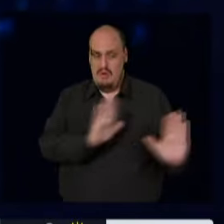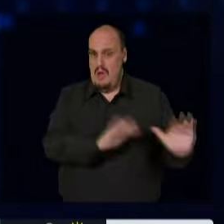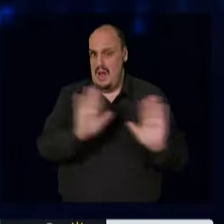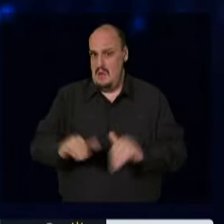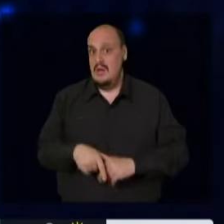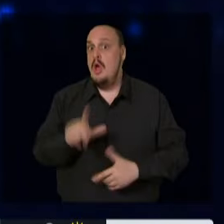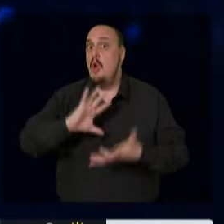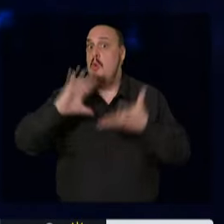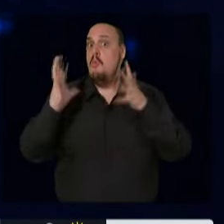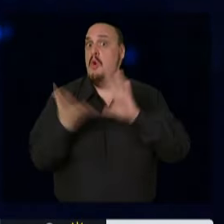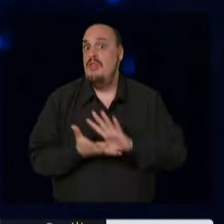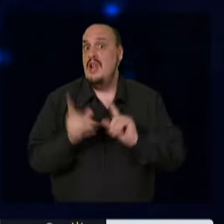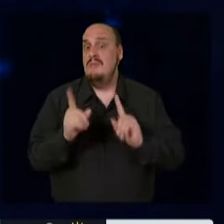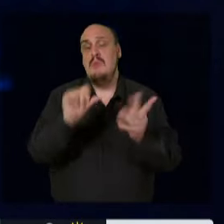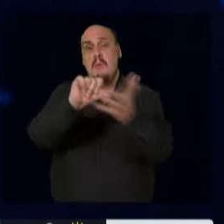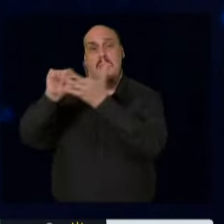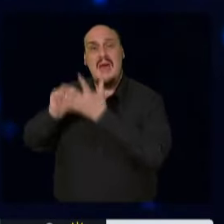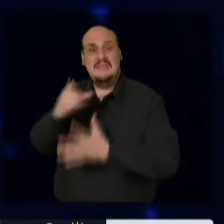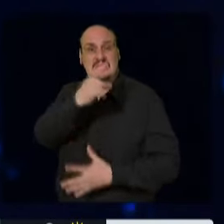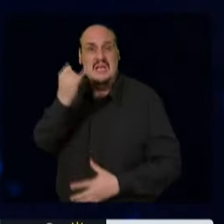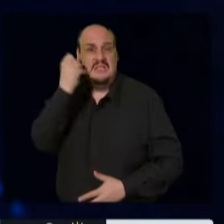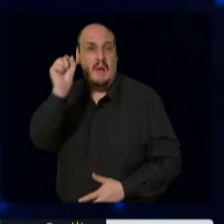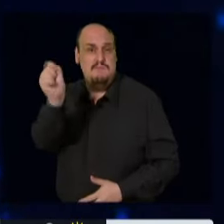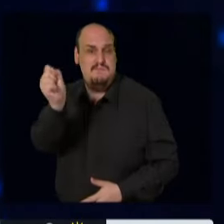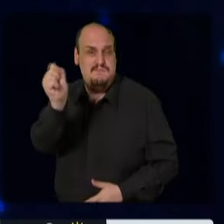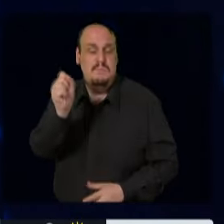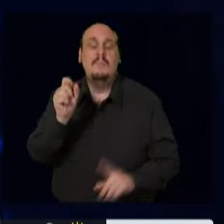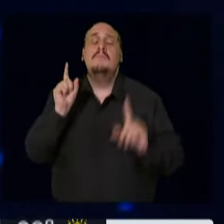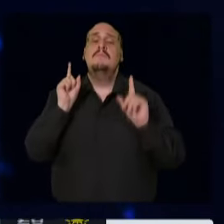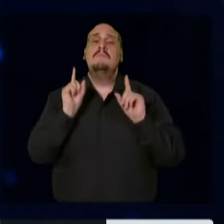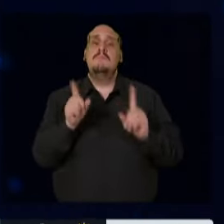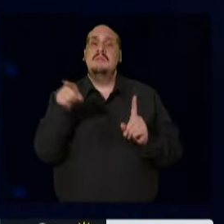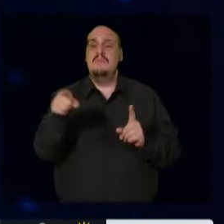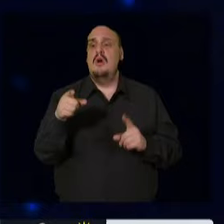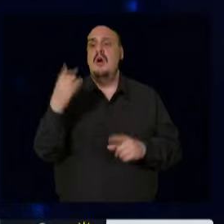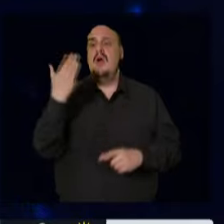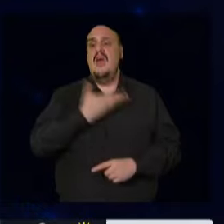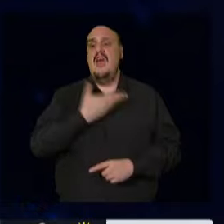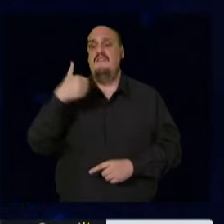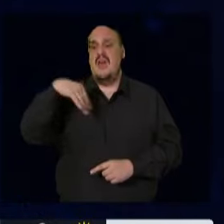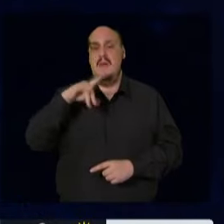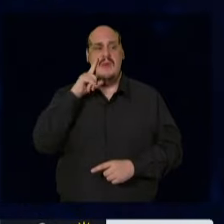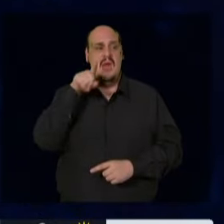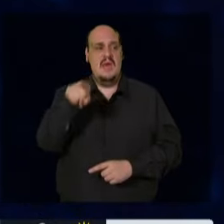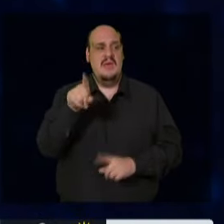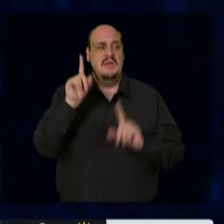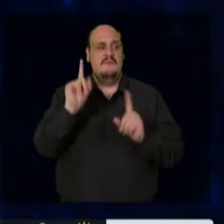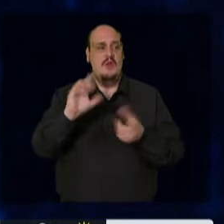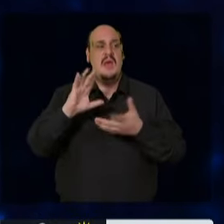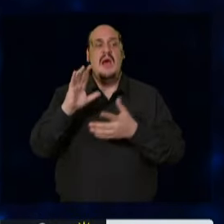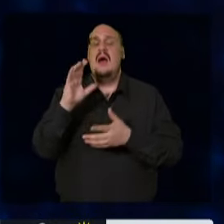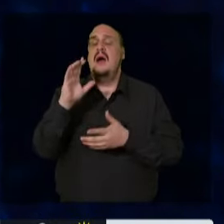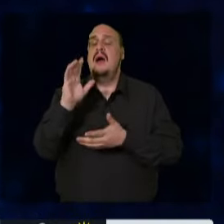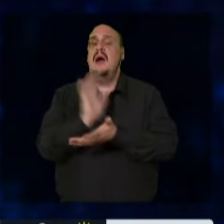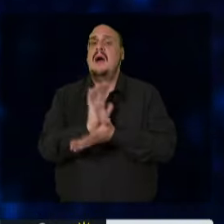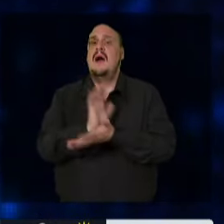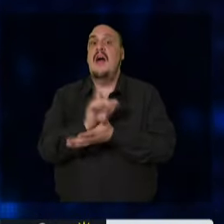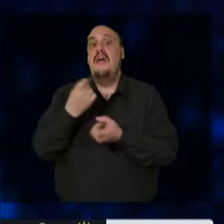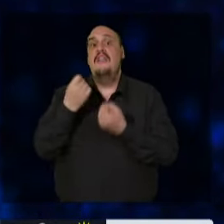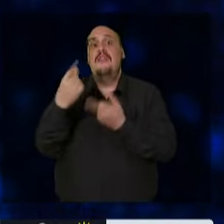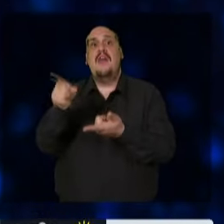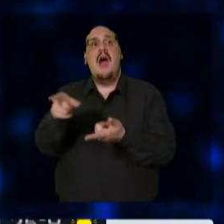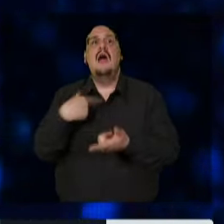modelo que han usado 100 países y que junto con la rediscusión con el Fondo Monetario Internacional del programa nos va a permitir dejar